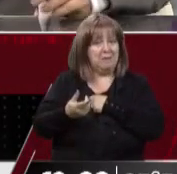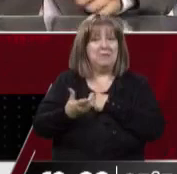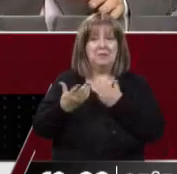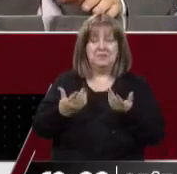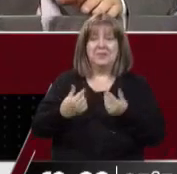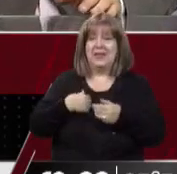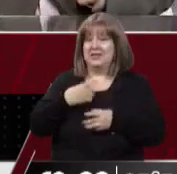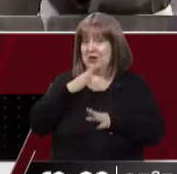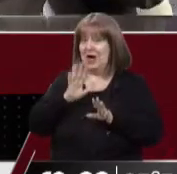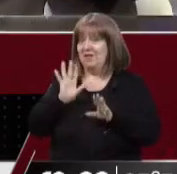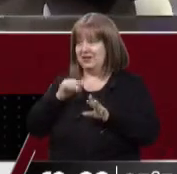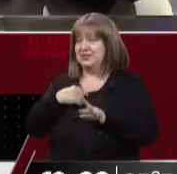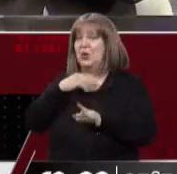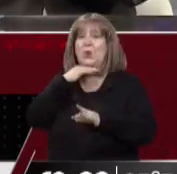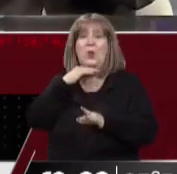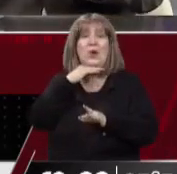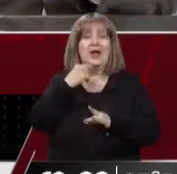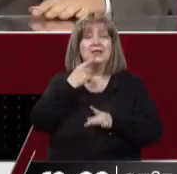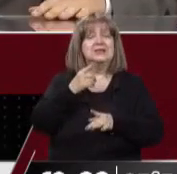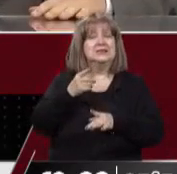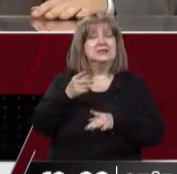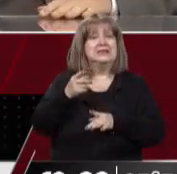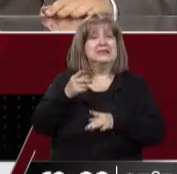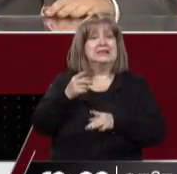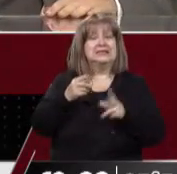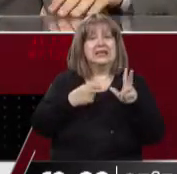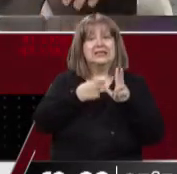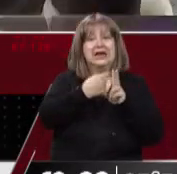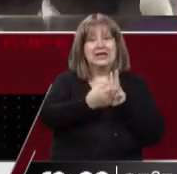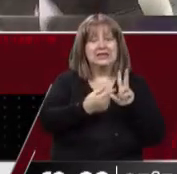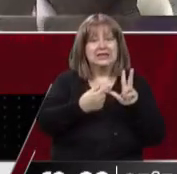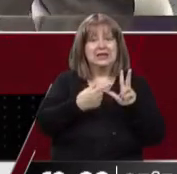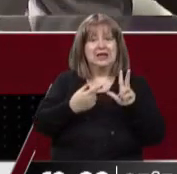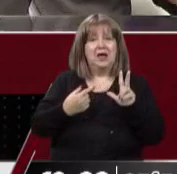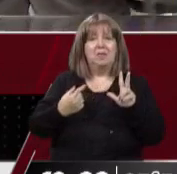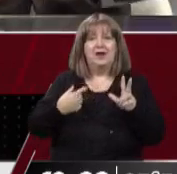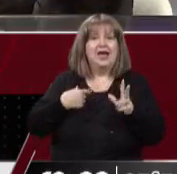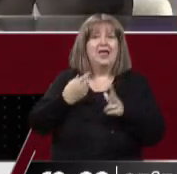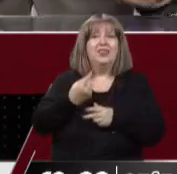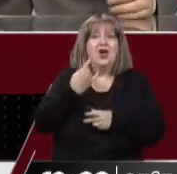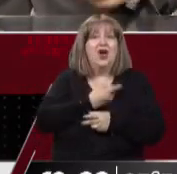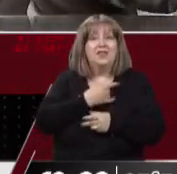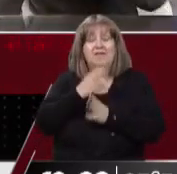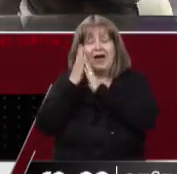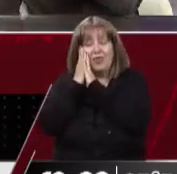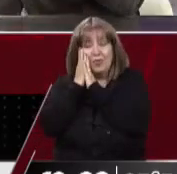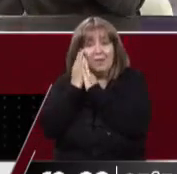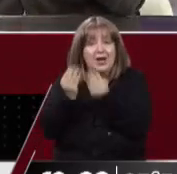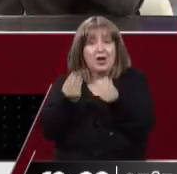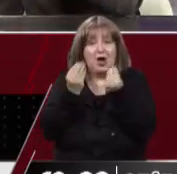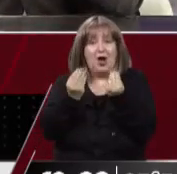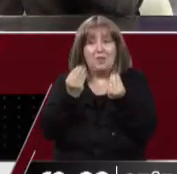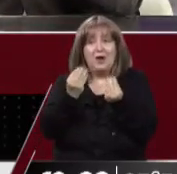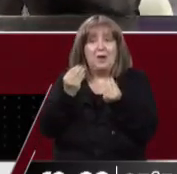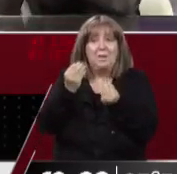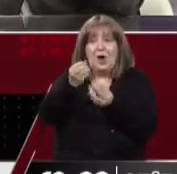y perdón que me meta, sí, en lo que vos decís, pero ellos encima pierden el control en un lugar que no conocen. Eso, en el medio del el África. Coraje. Uno no quiere perder el